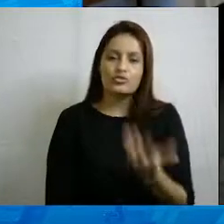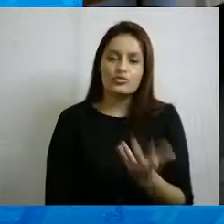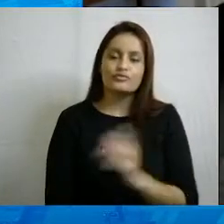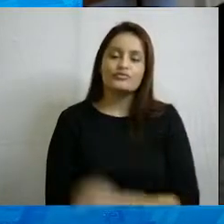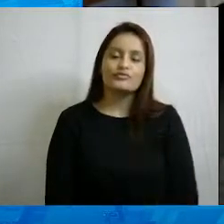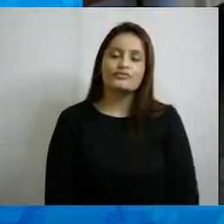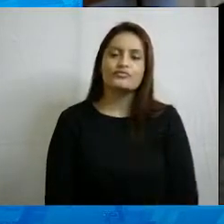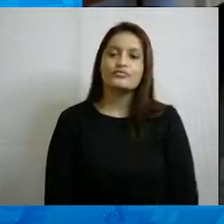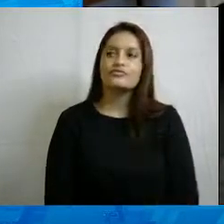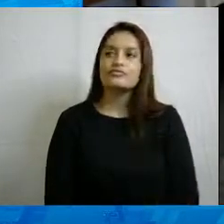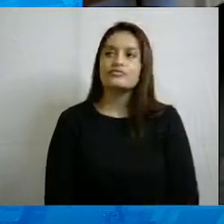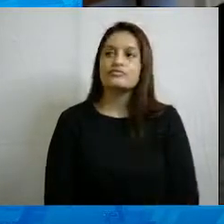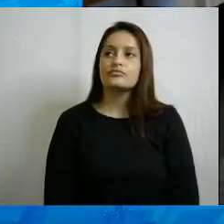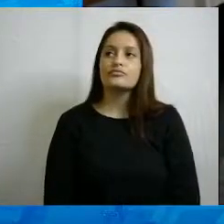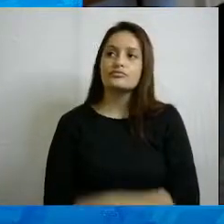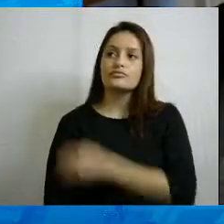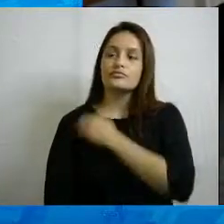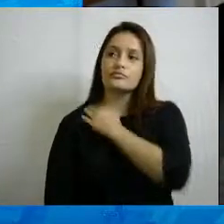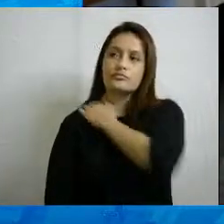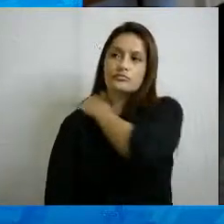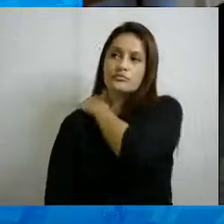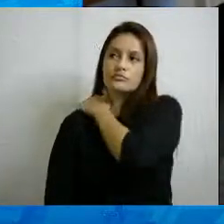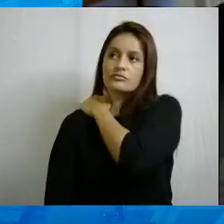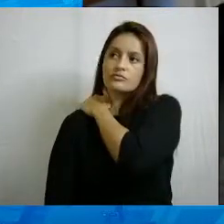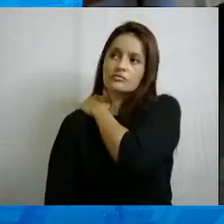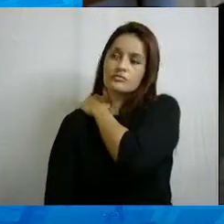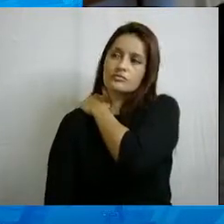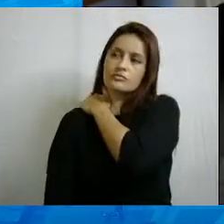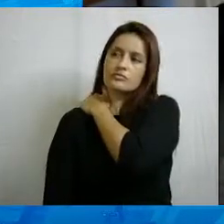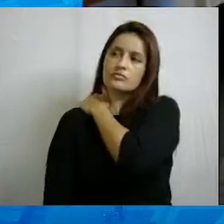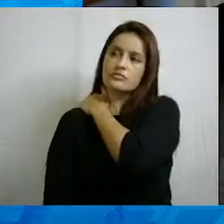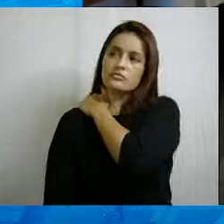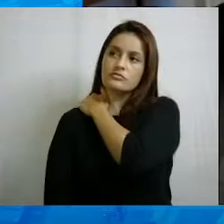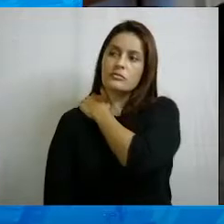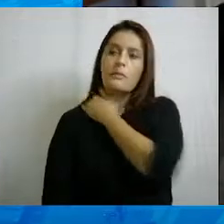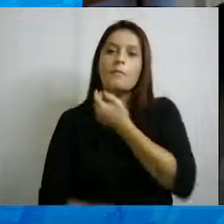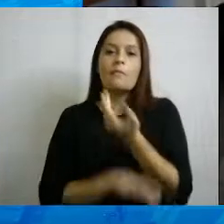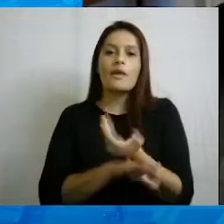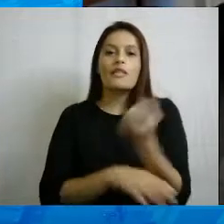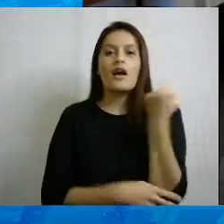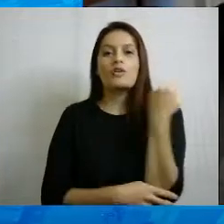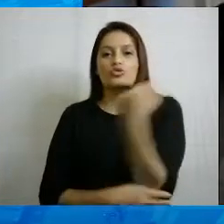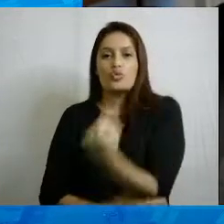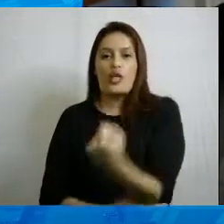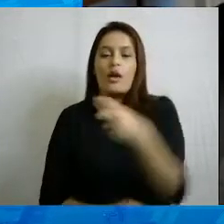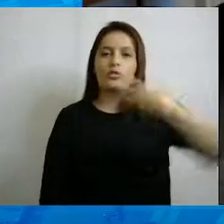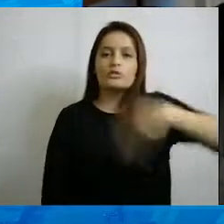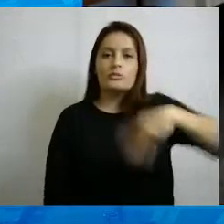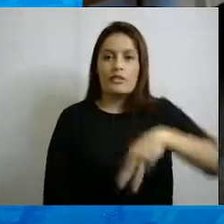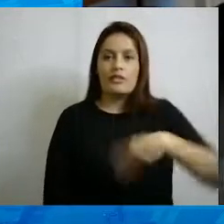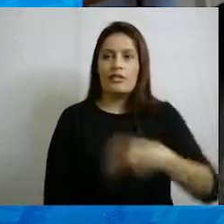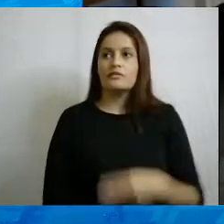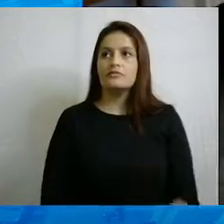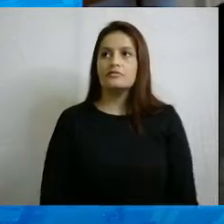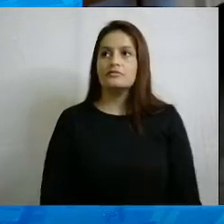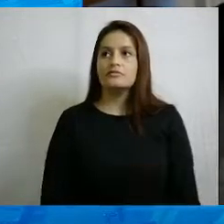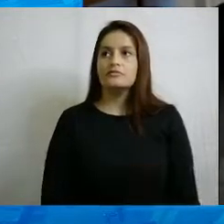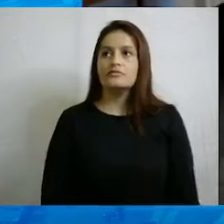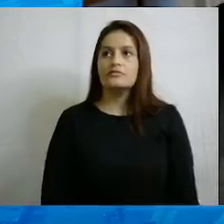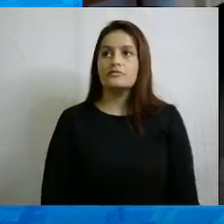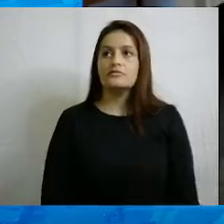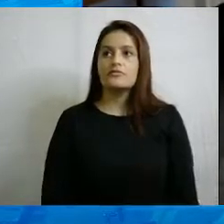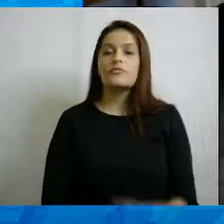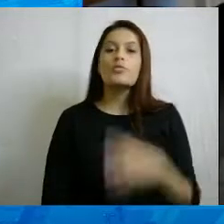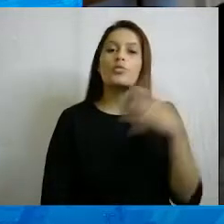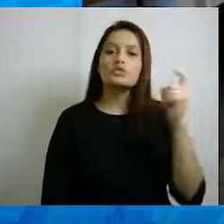más importante es que vinimos acá nosotros a pedir ayuda, acá a la municipalidad. Muchas